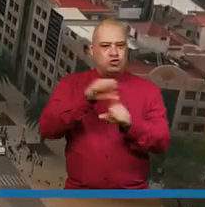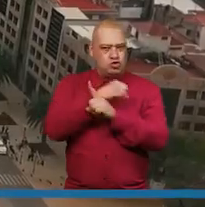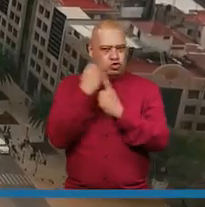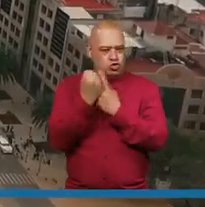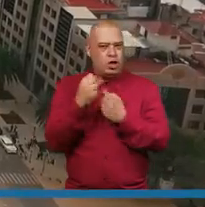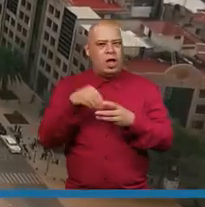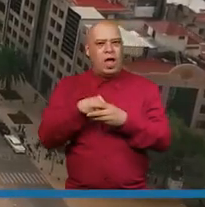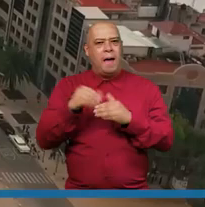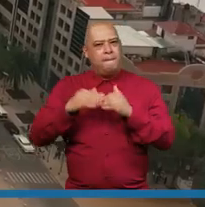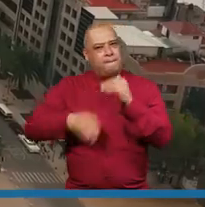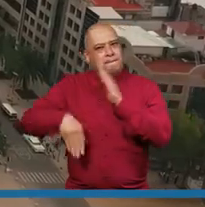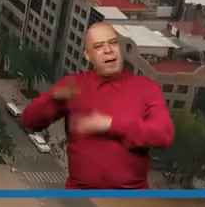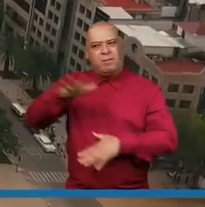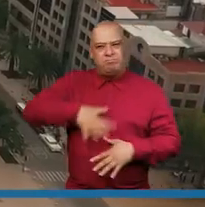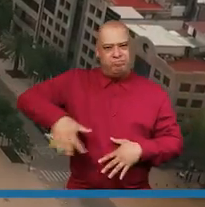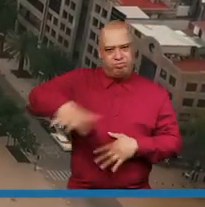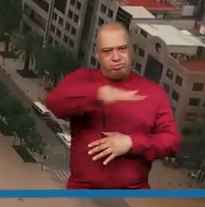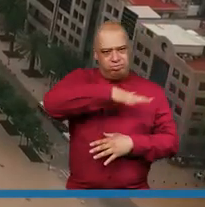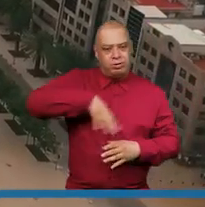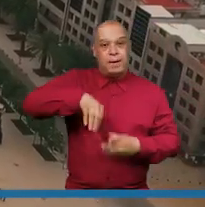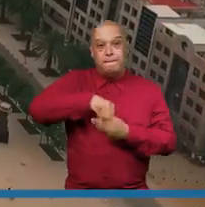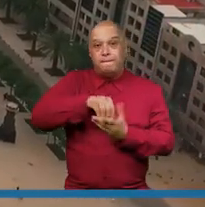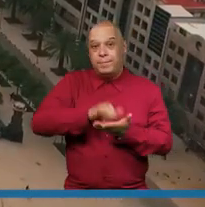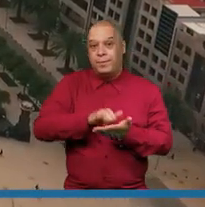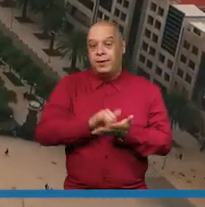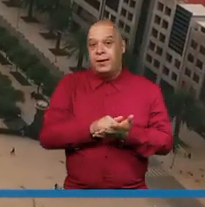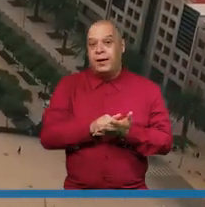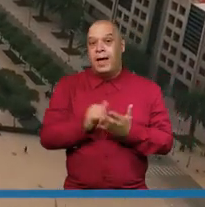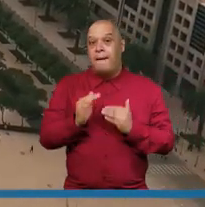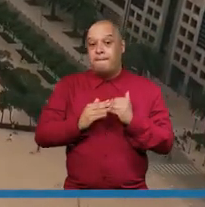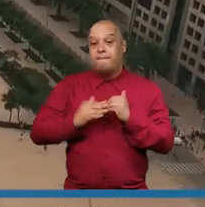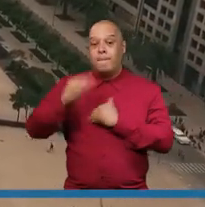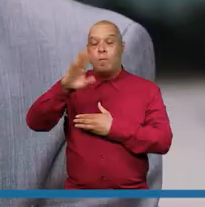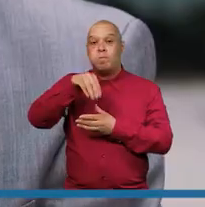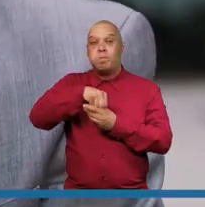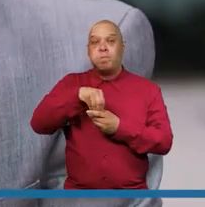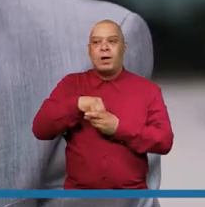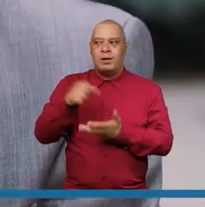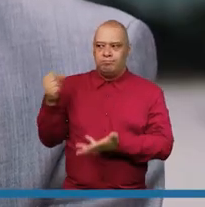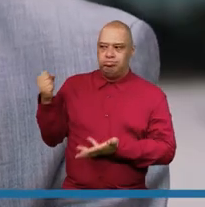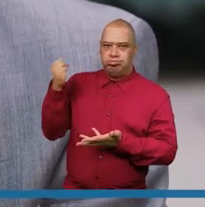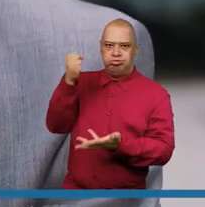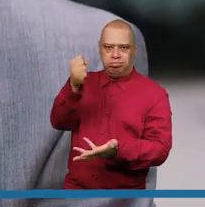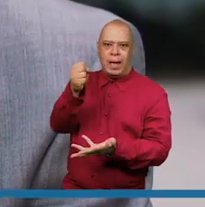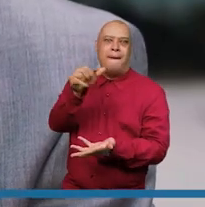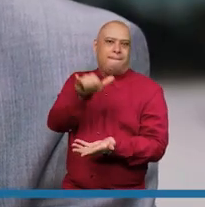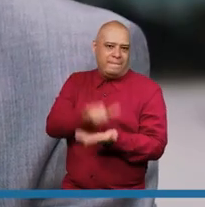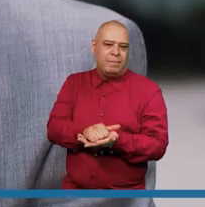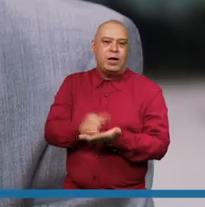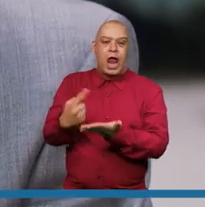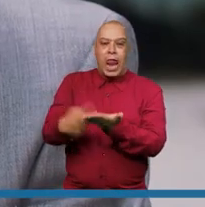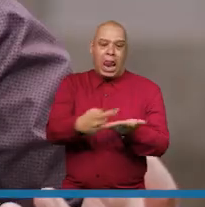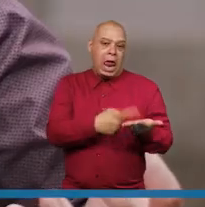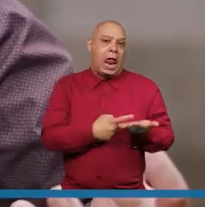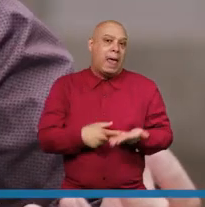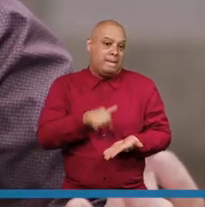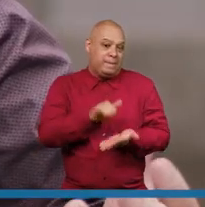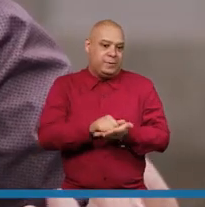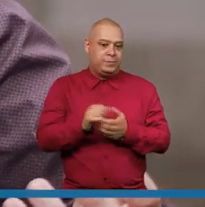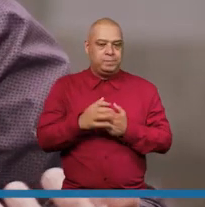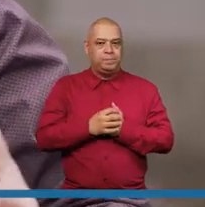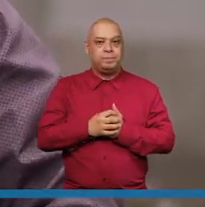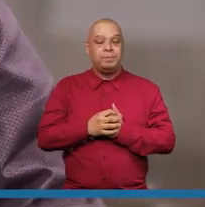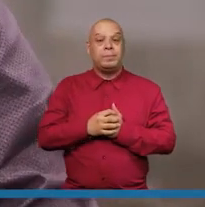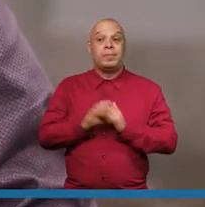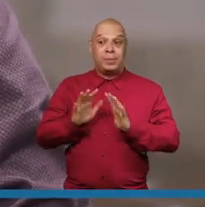involucramiento social en temas más allá de lo urbano, hasta asuntos que están vinculados con el financiamiento, que creo que es el gran debate. Y a través